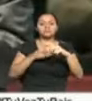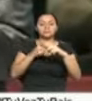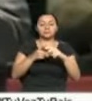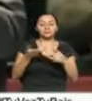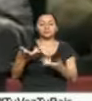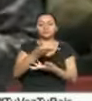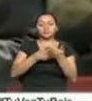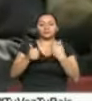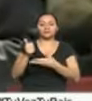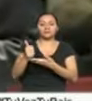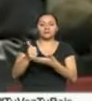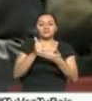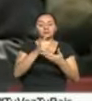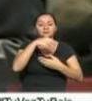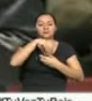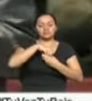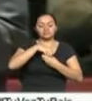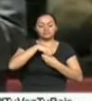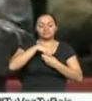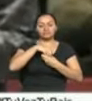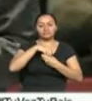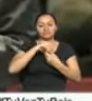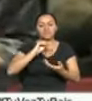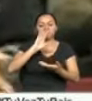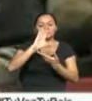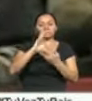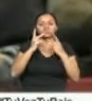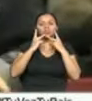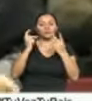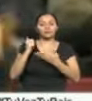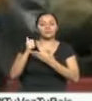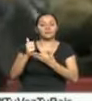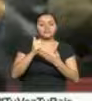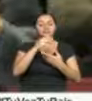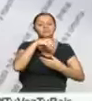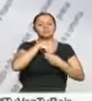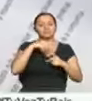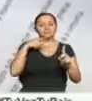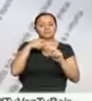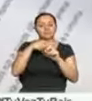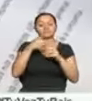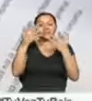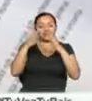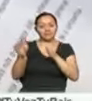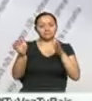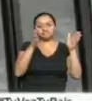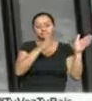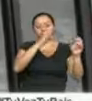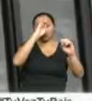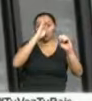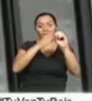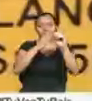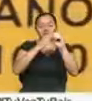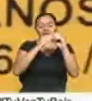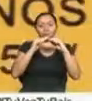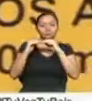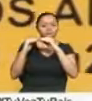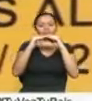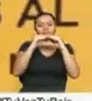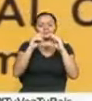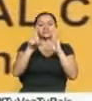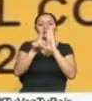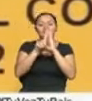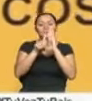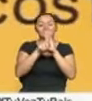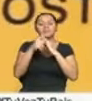los beneficiarios de esa inversión pública, beneficiarios directos. Uno de los objetivos principales del proyecto de ley orgánica